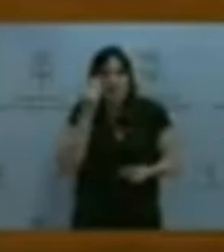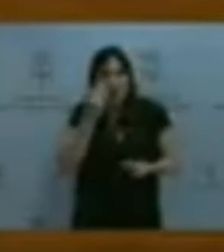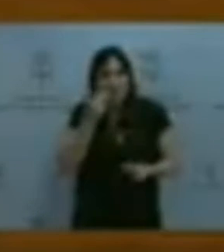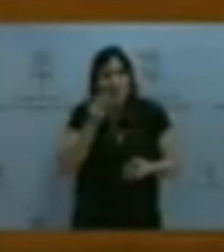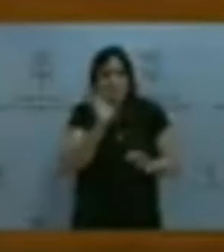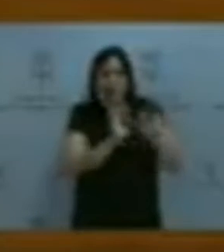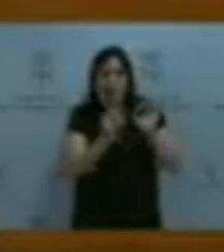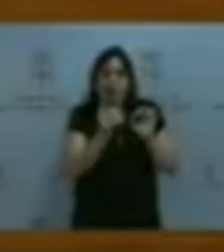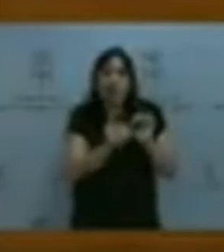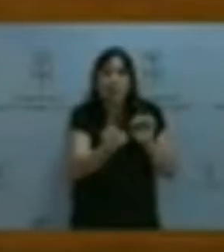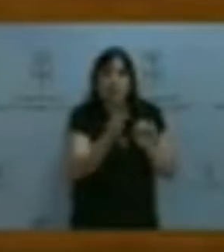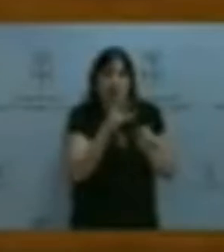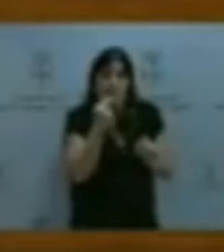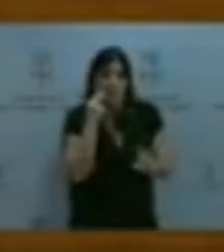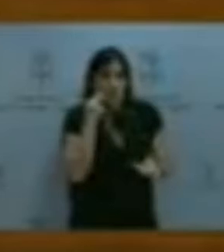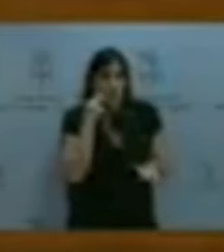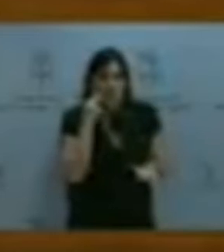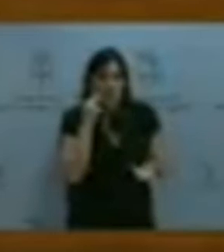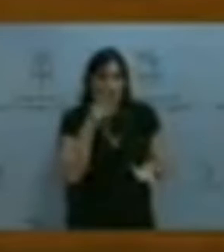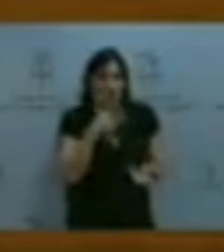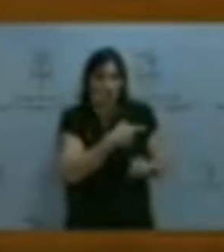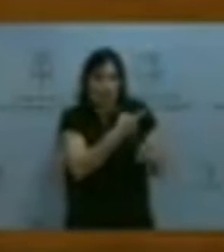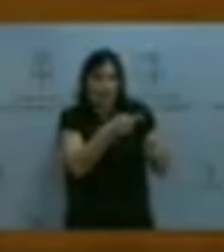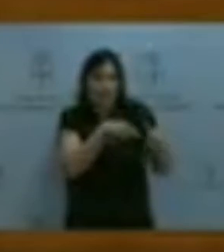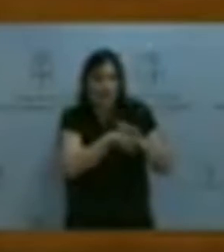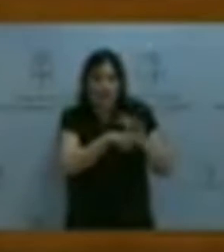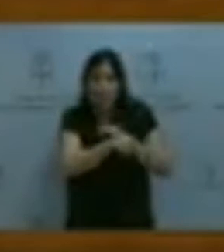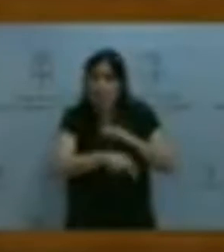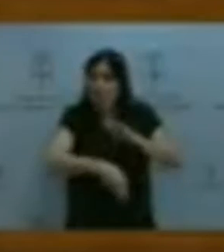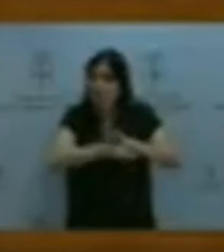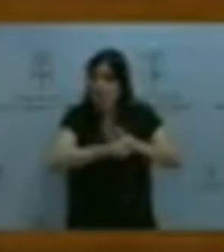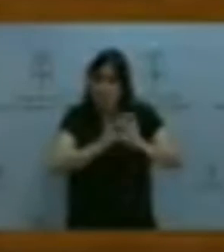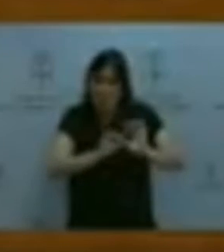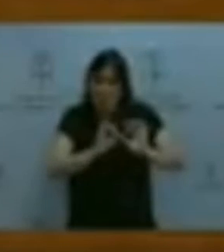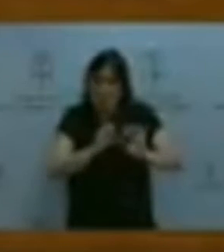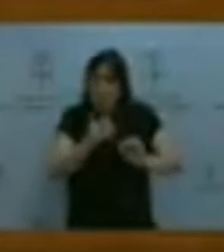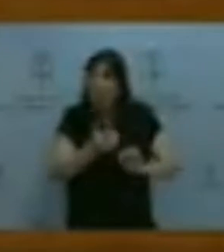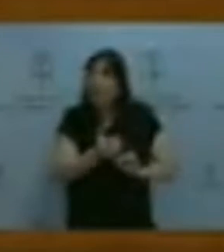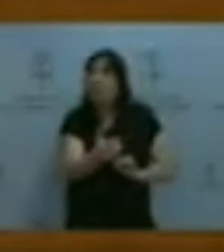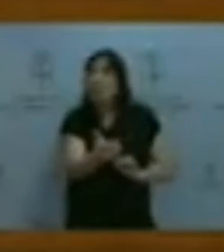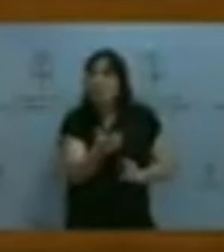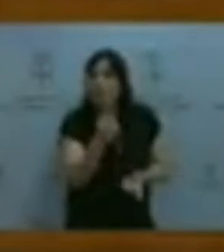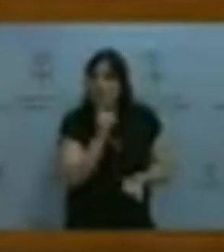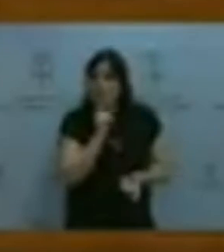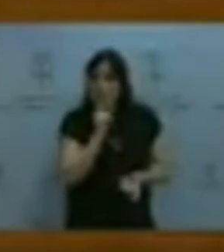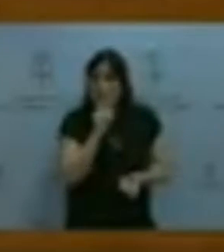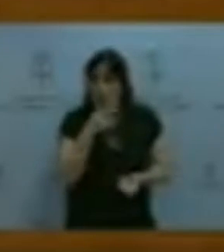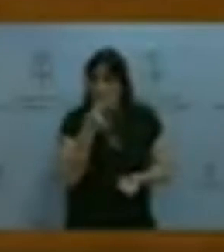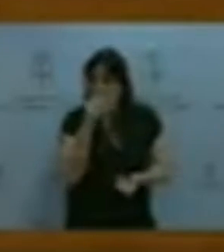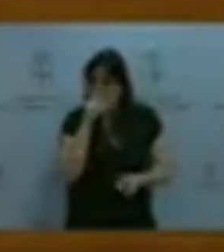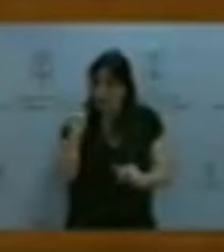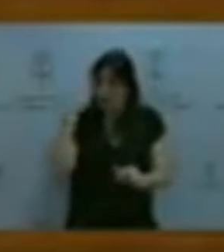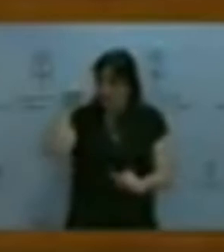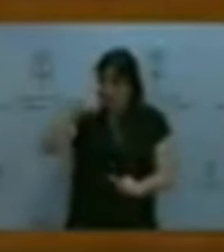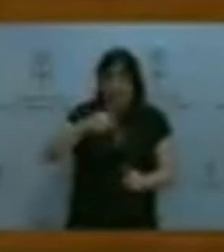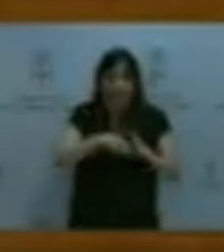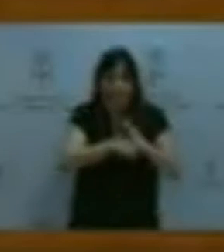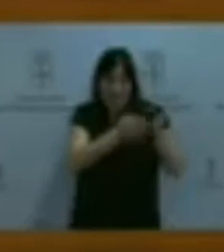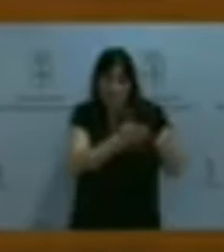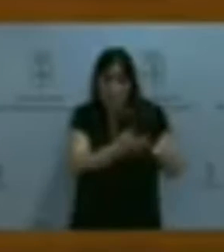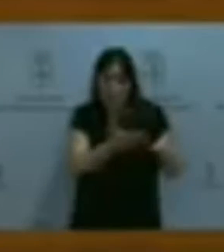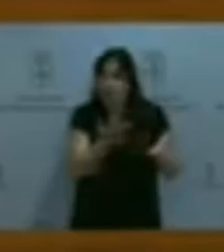sigan gestionando en un futuro las 2 últimas décadas que llevan gestionando y no lo han sabido solventar. Un problema que